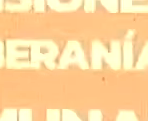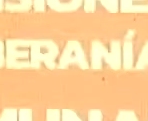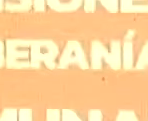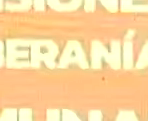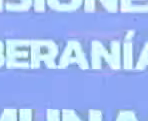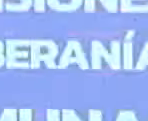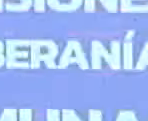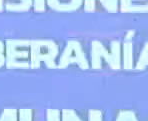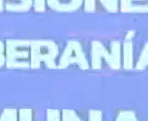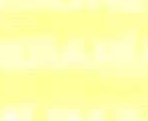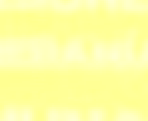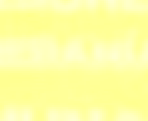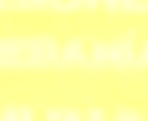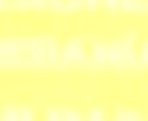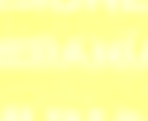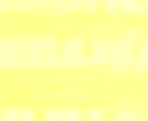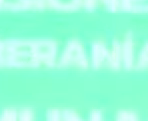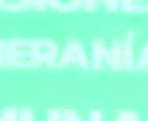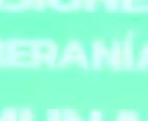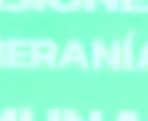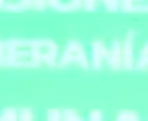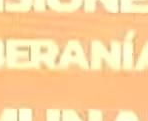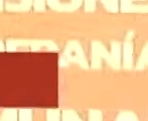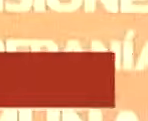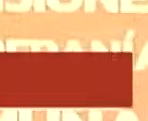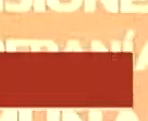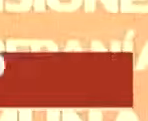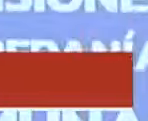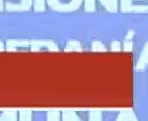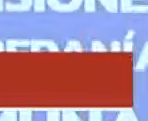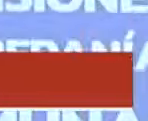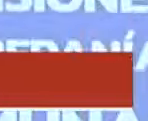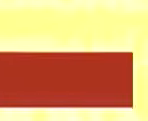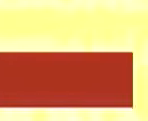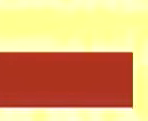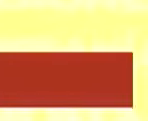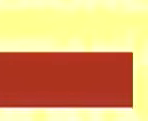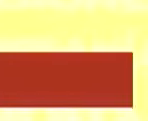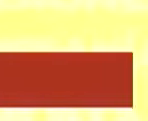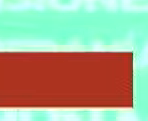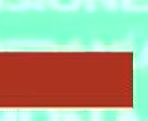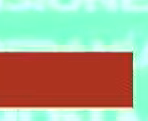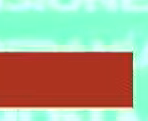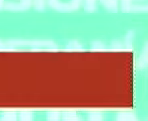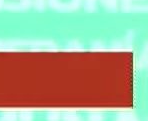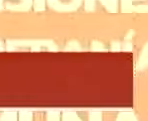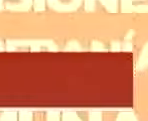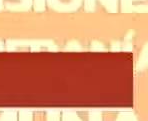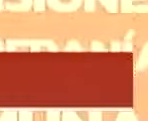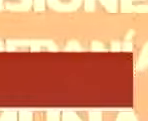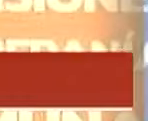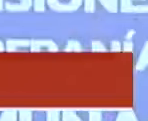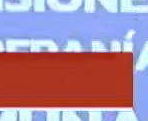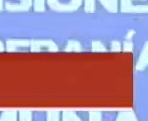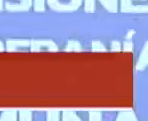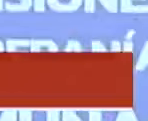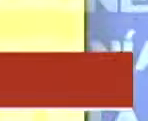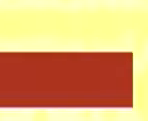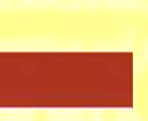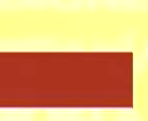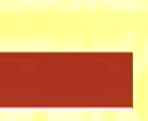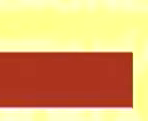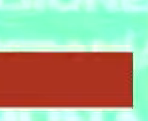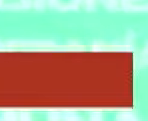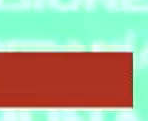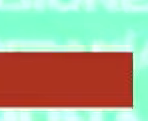plenaria informativa con los integrantes de las 7 líneas de conformación del 1x10x7 para dar